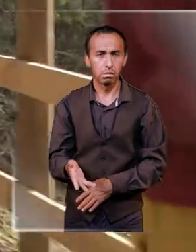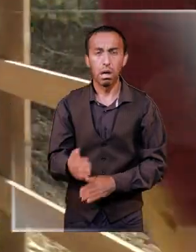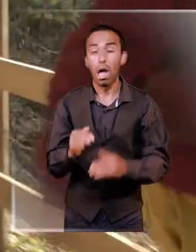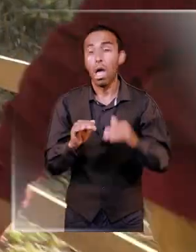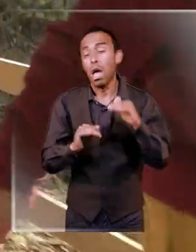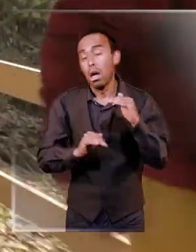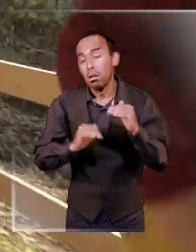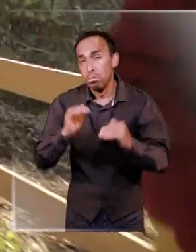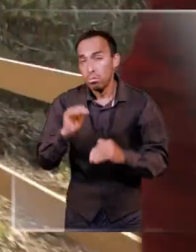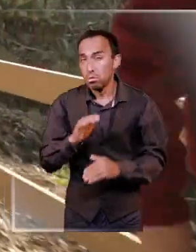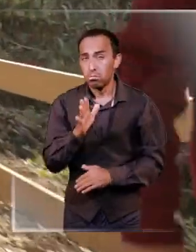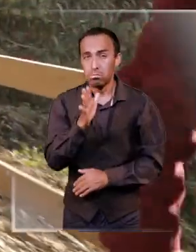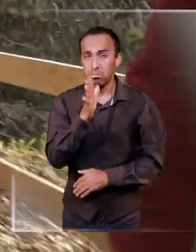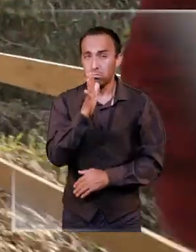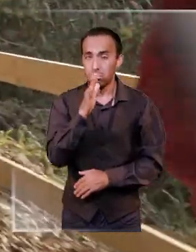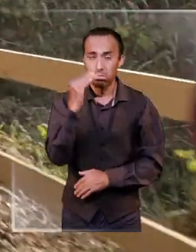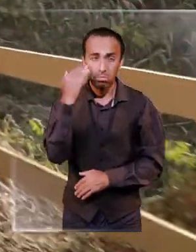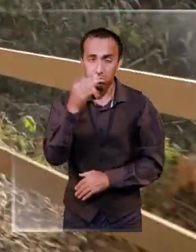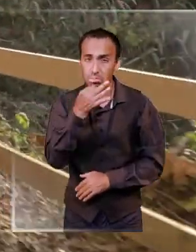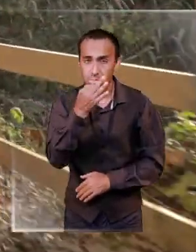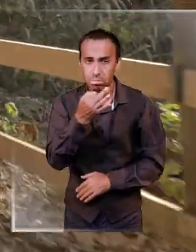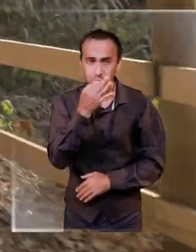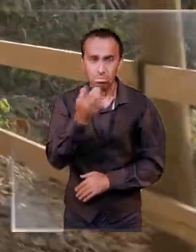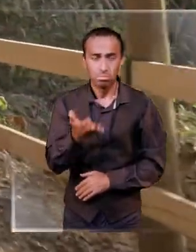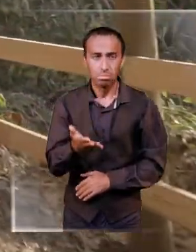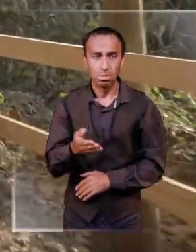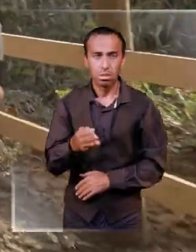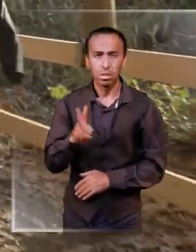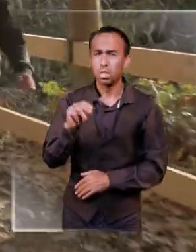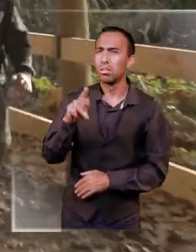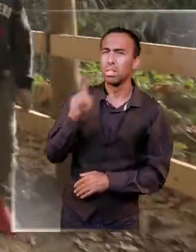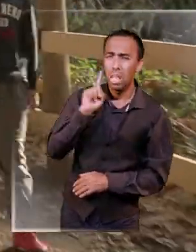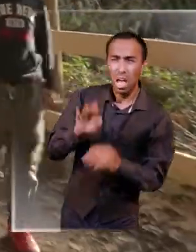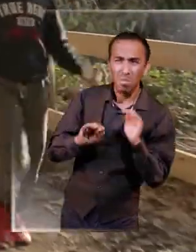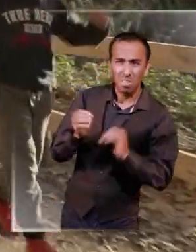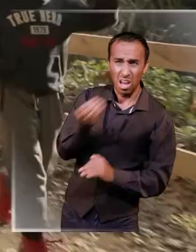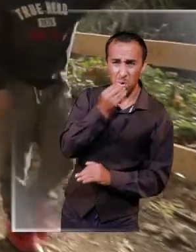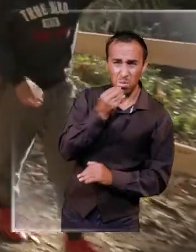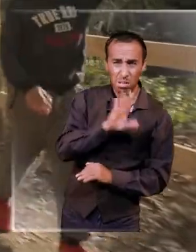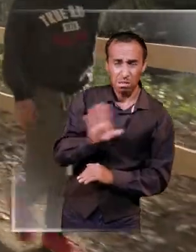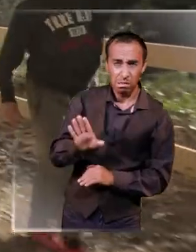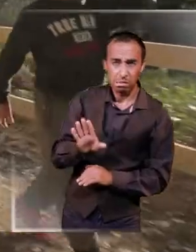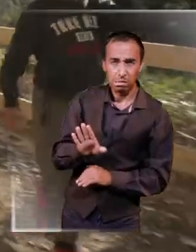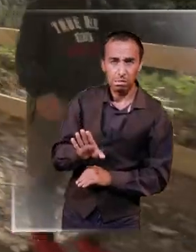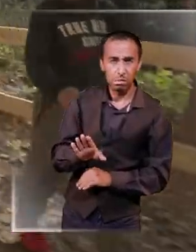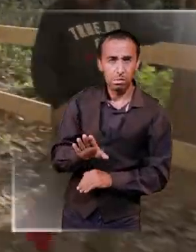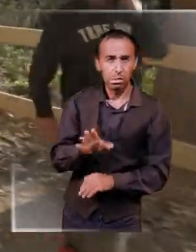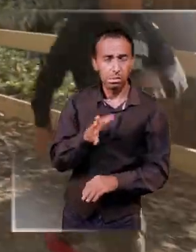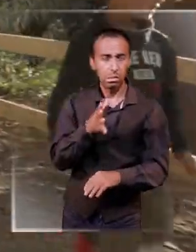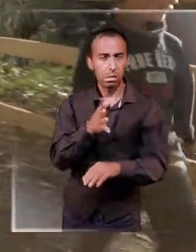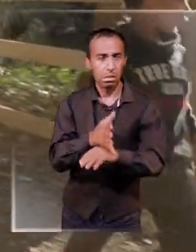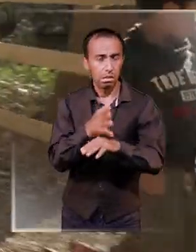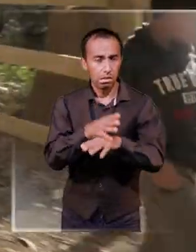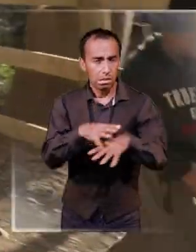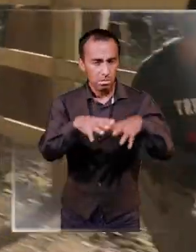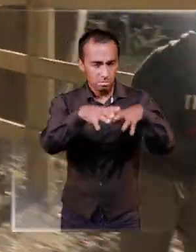No, parece que ya no. Tal vez. ¿Ya no están? Se las habrán comido. Vieron unas